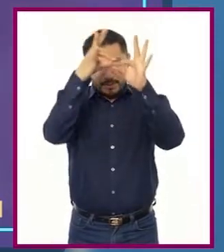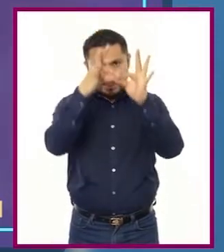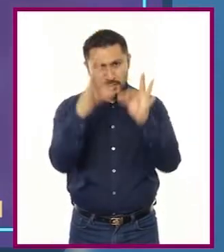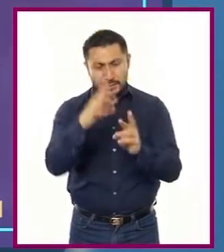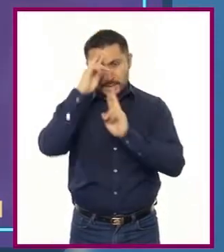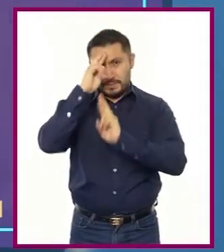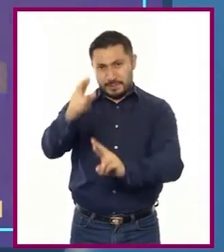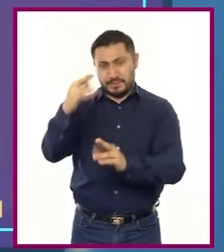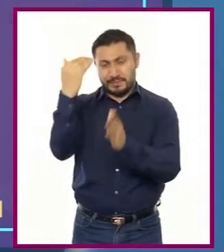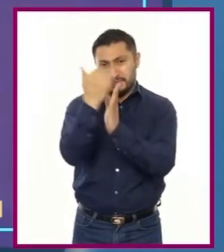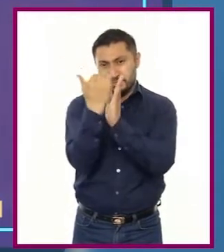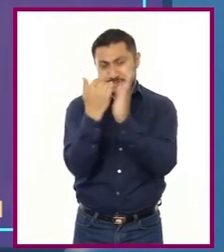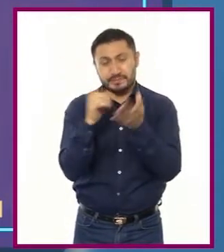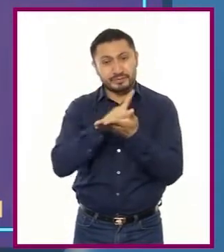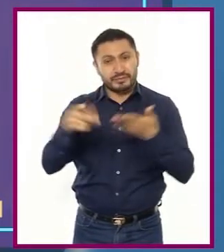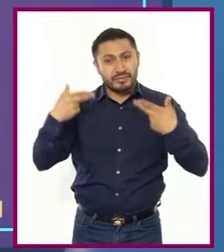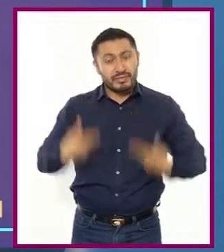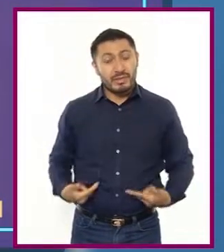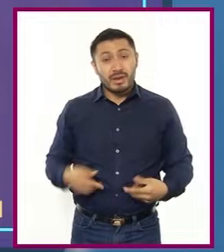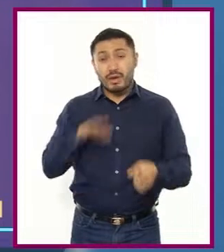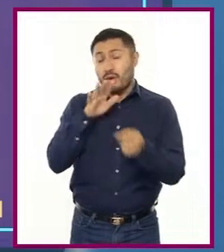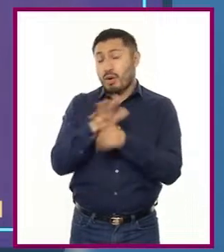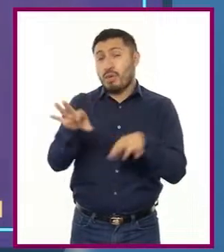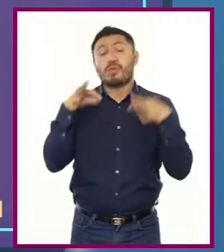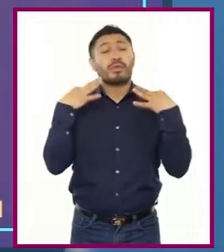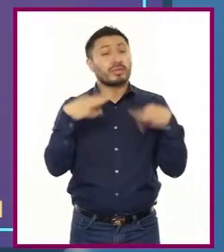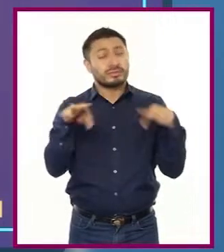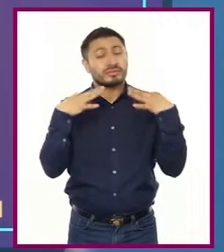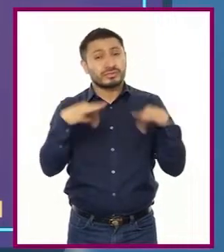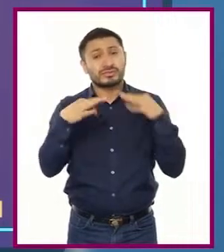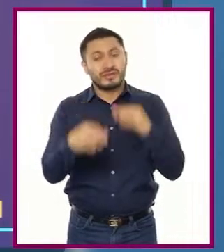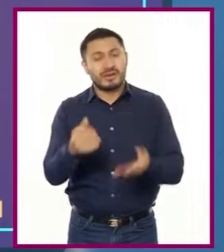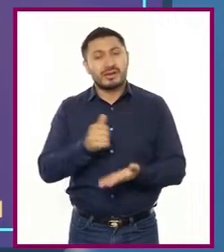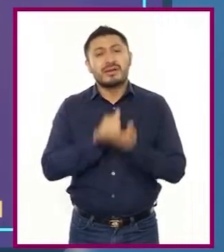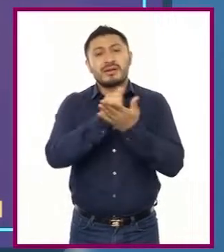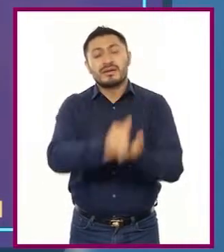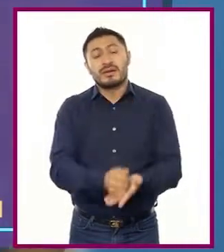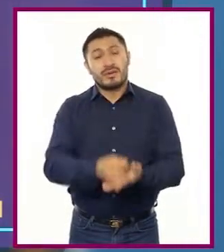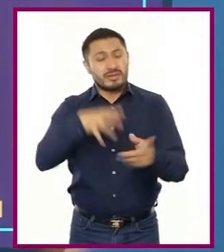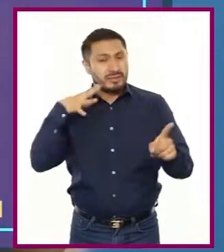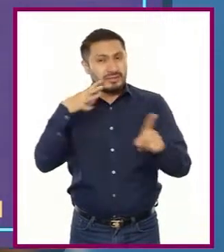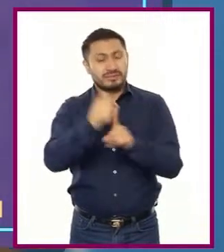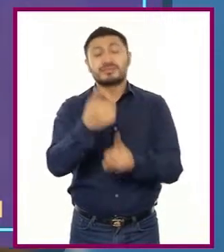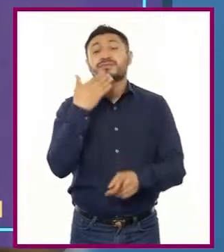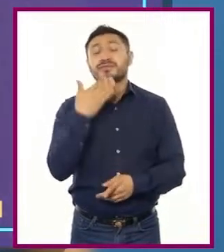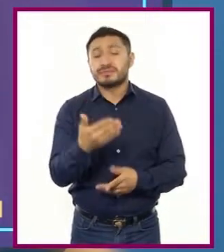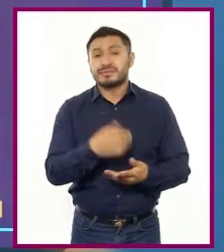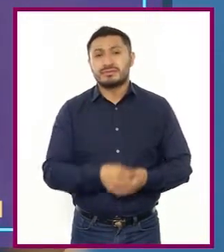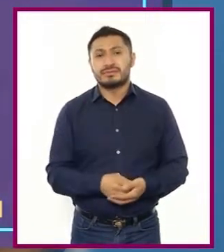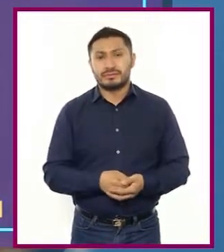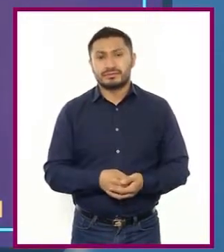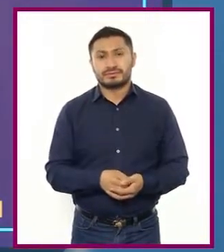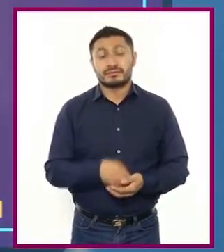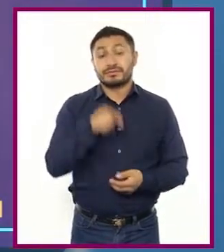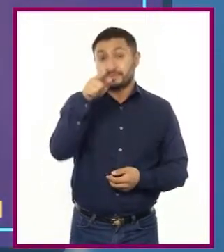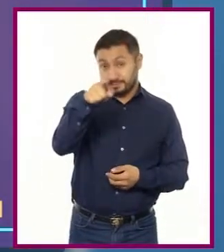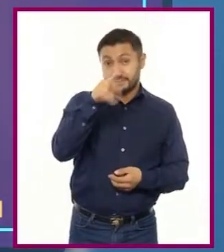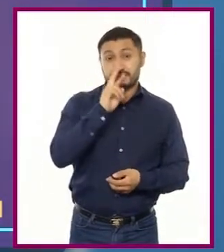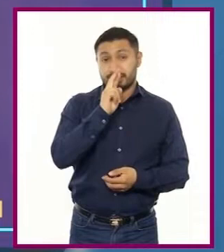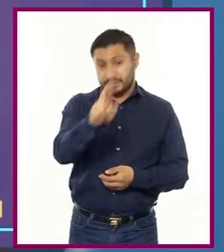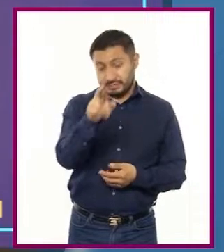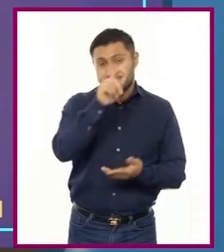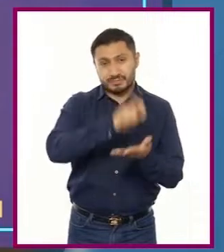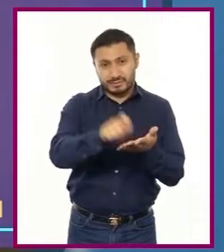derechos? ¿Qué documentos posibilitan su cumplimiento? Tomen nota de sus respuestas cuando